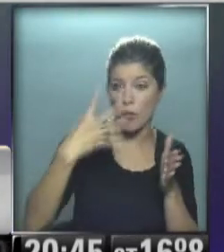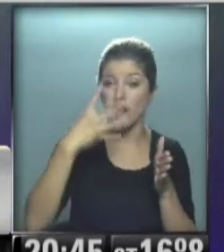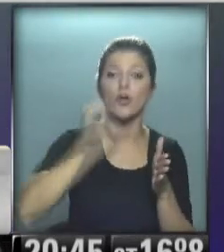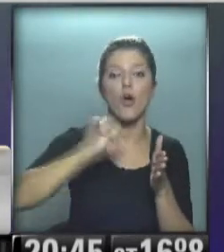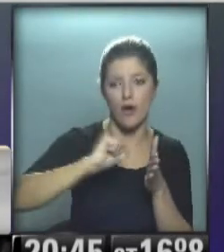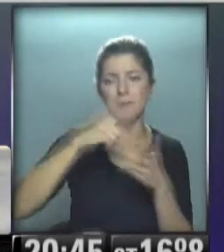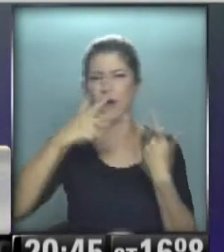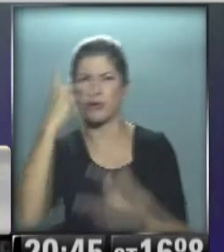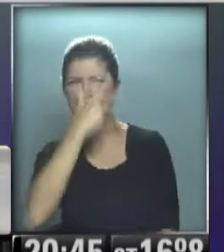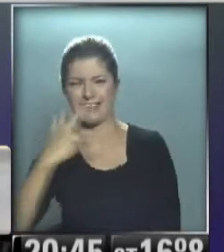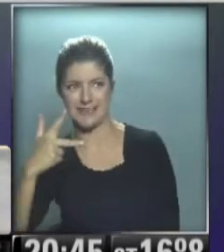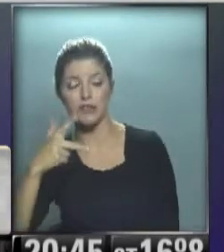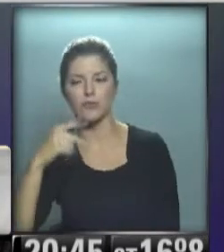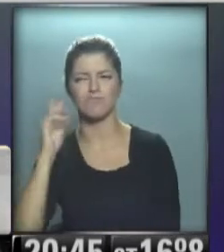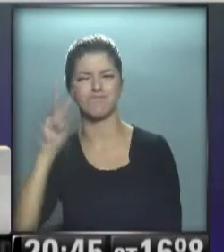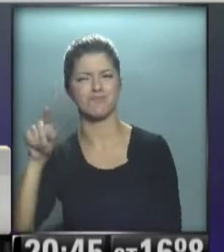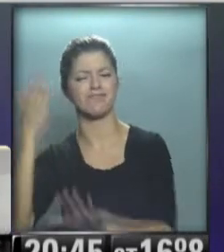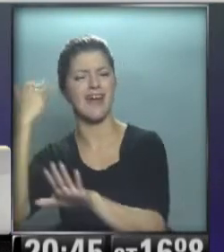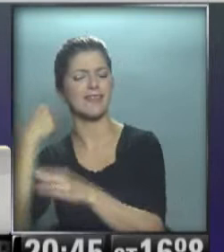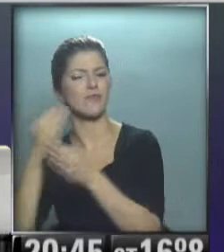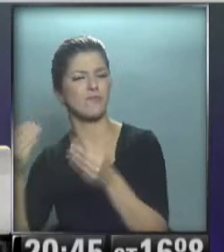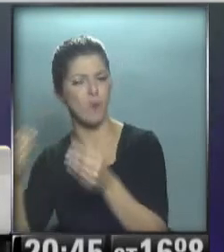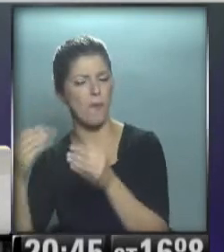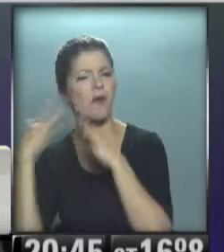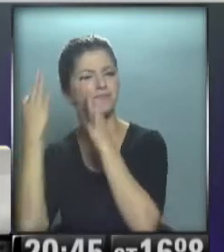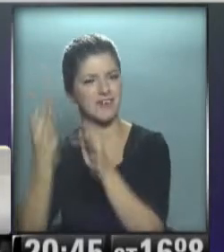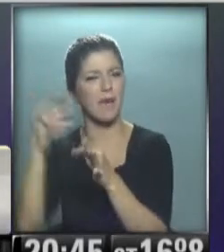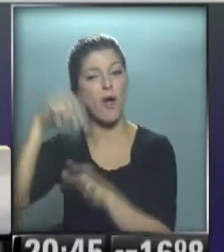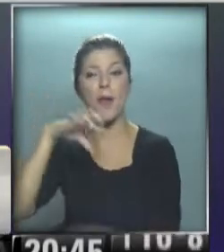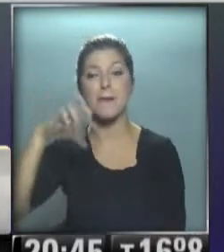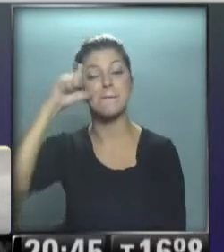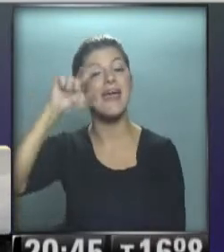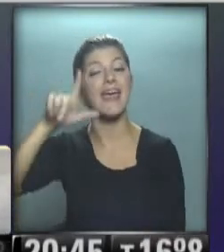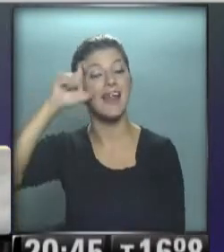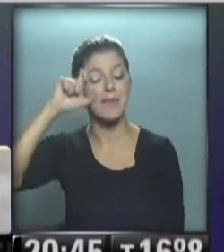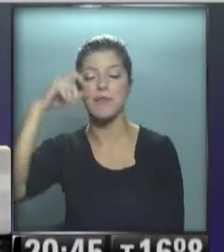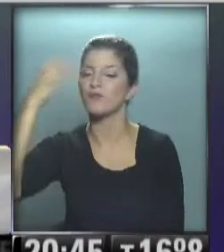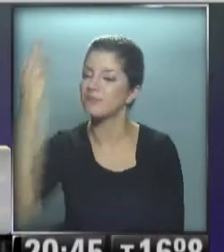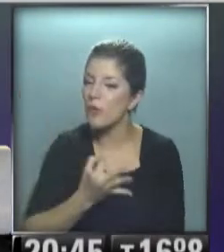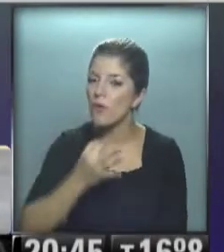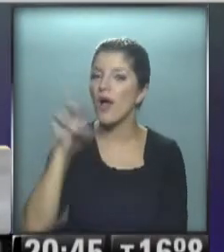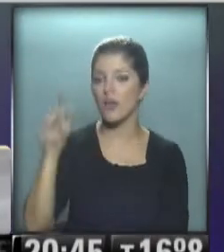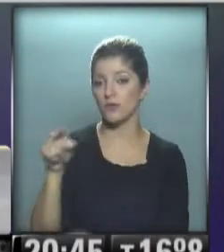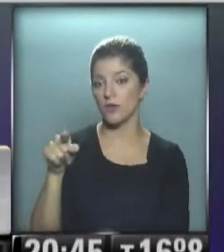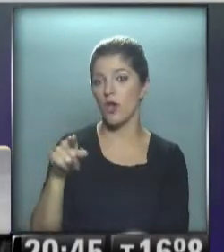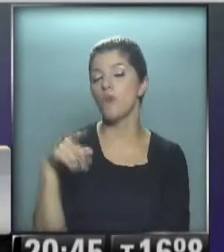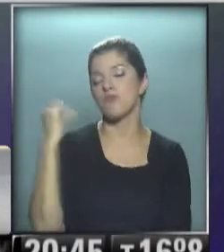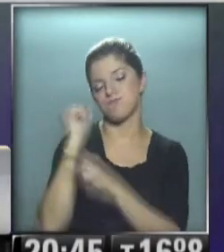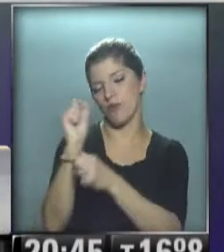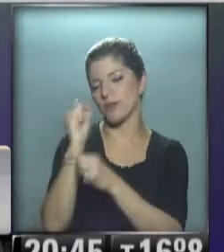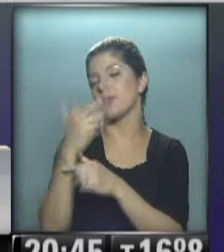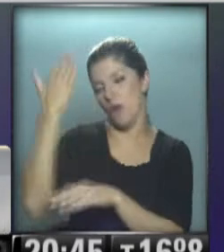Por los 300. Habría que ver cómo llegaba en estas épocas Pelé a 1000, pero seguramente hubiese sido un crack, porque un crack lo era.